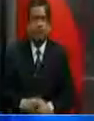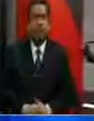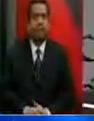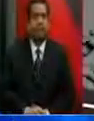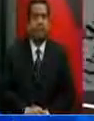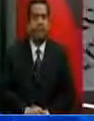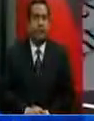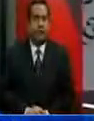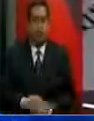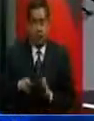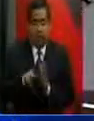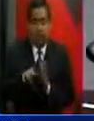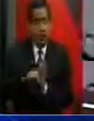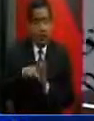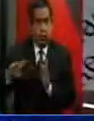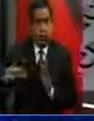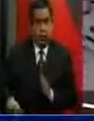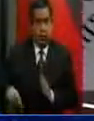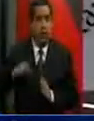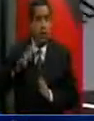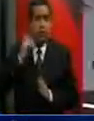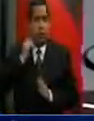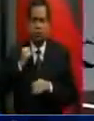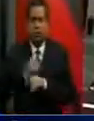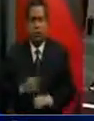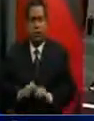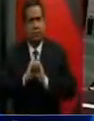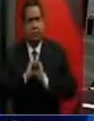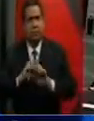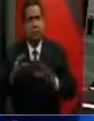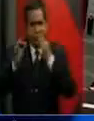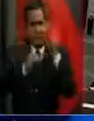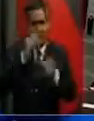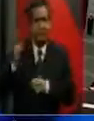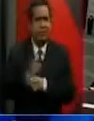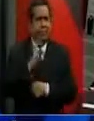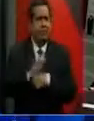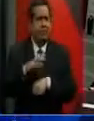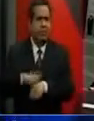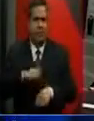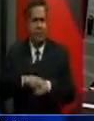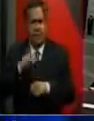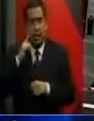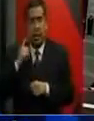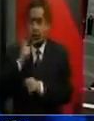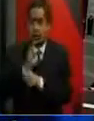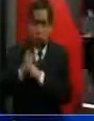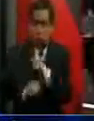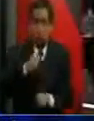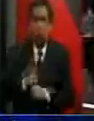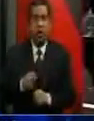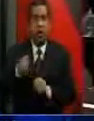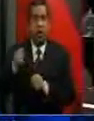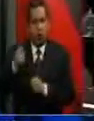Se publicó en la Gaceta Parlamentaria de la Cámara de Diputados la convocatoria a la sesión preparatoria de esta Cámara rumbo al inicio del segundo año de ejercicio de